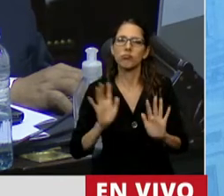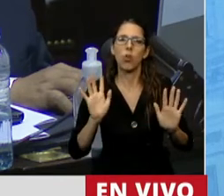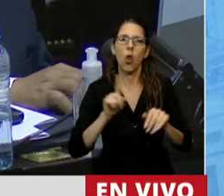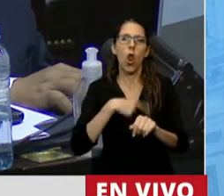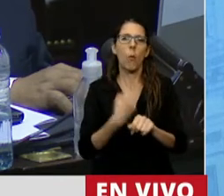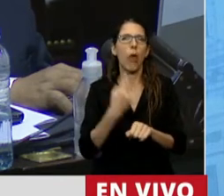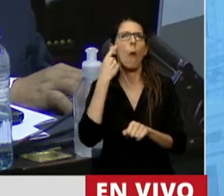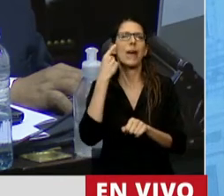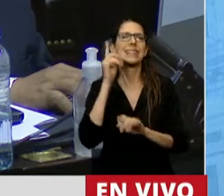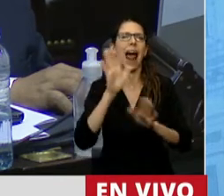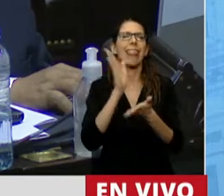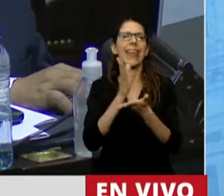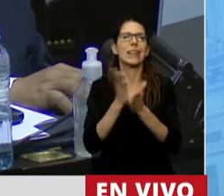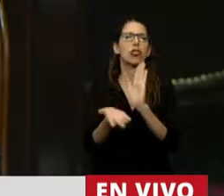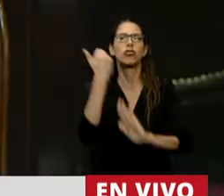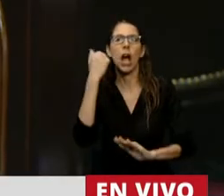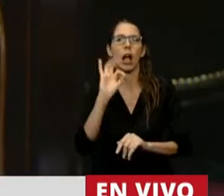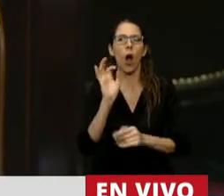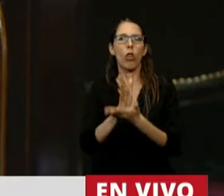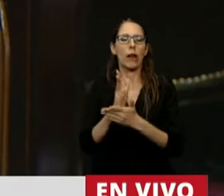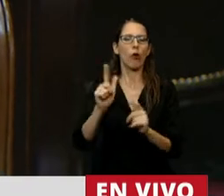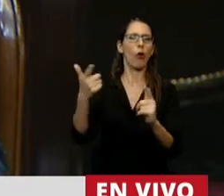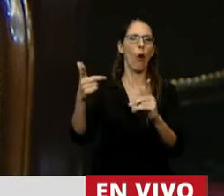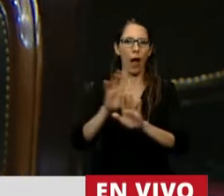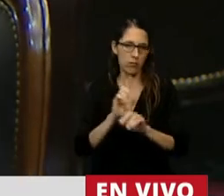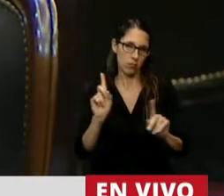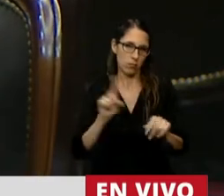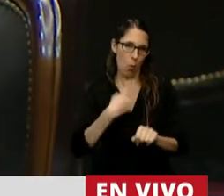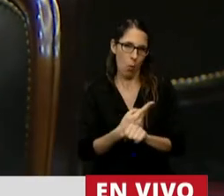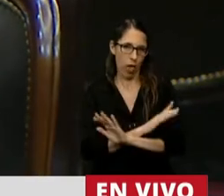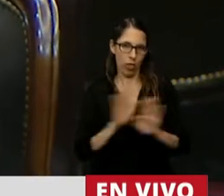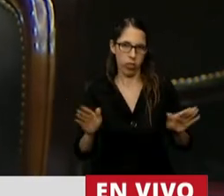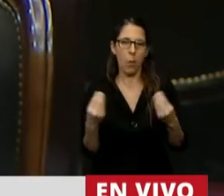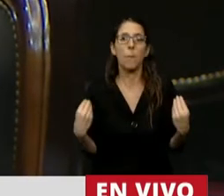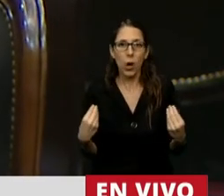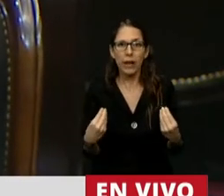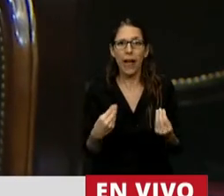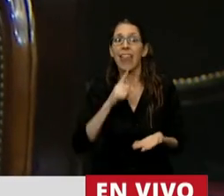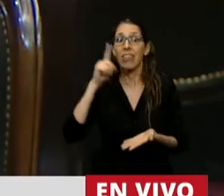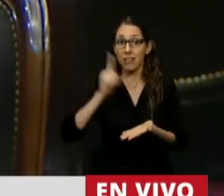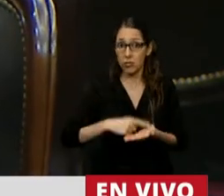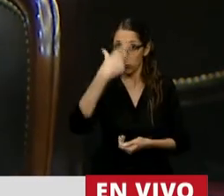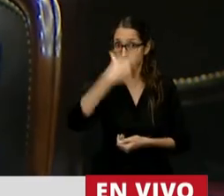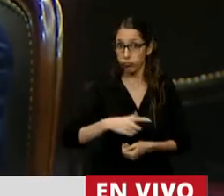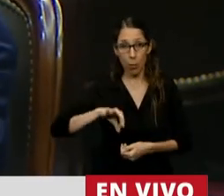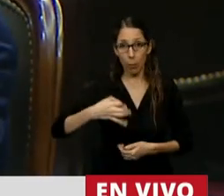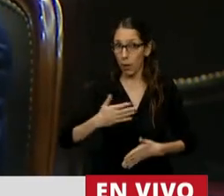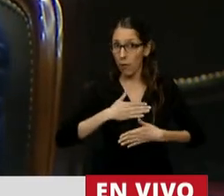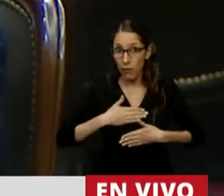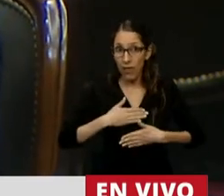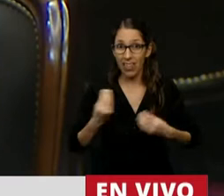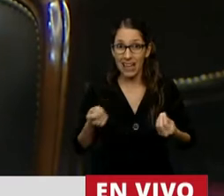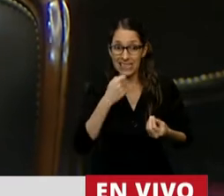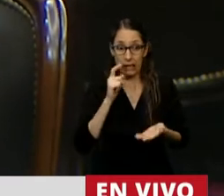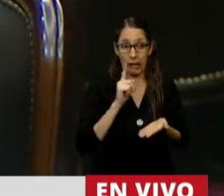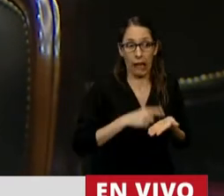restrinja o no reconozca un derecho, sobre todo cuando la toma de una decisión personal implica la